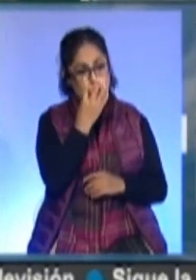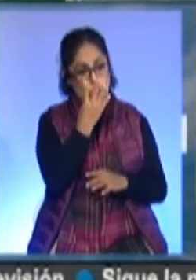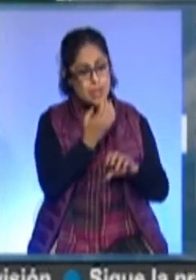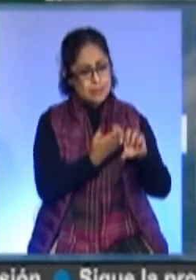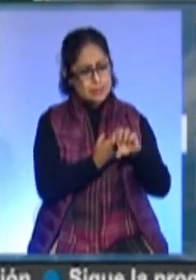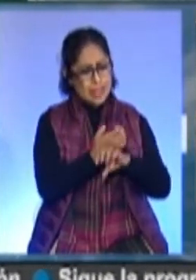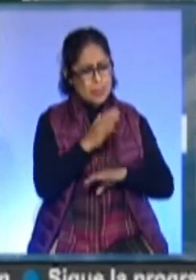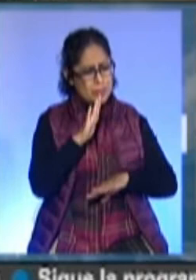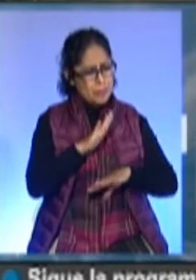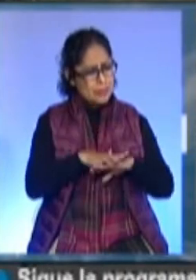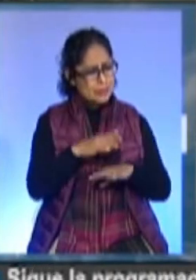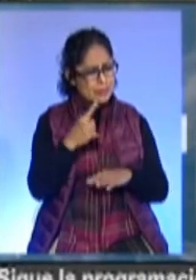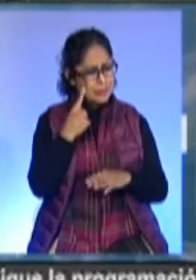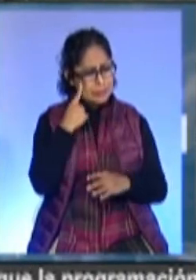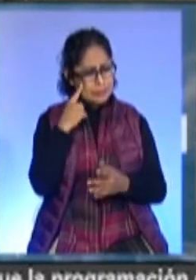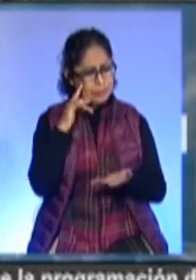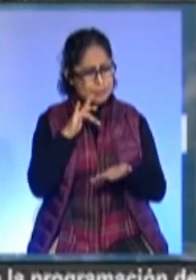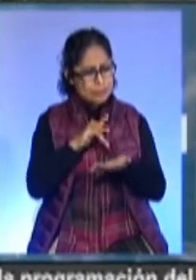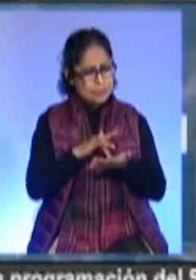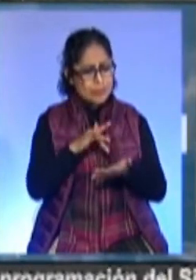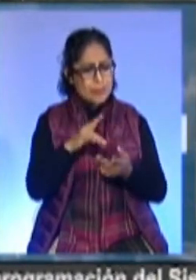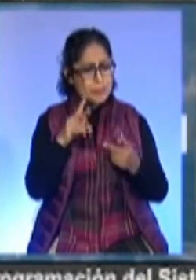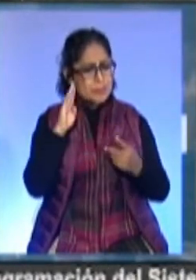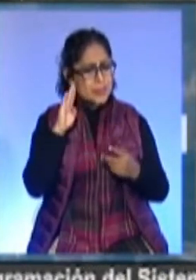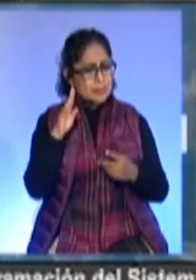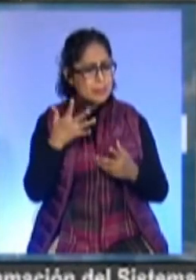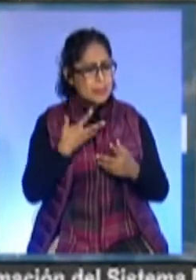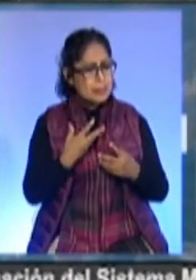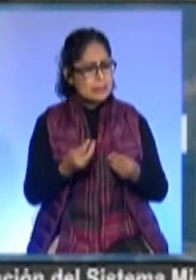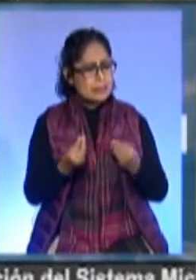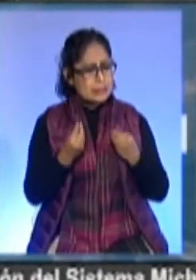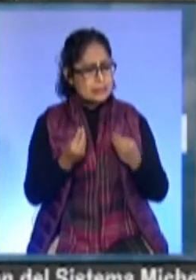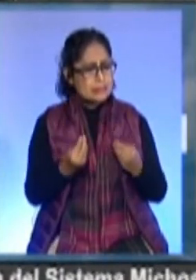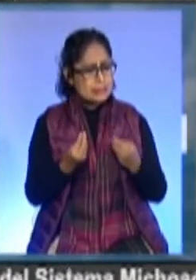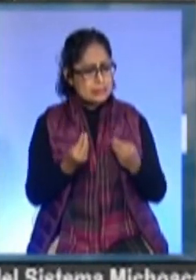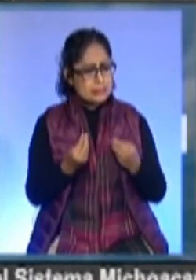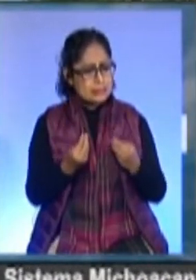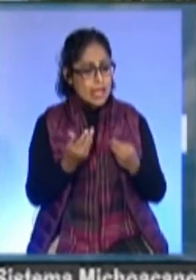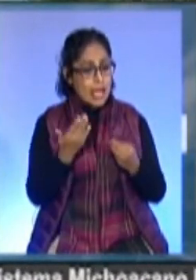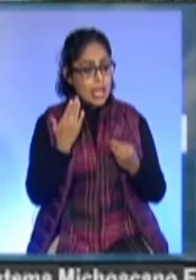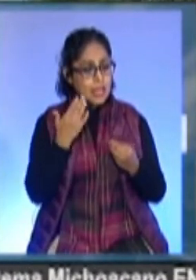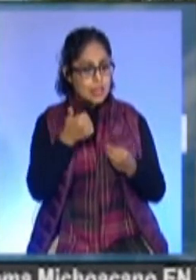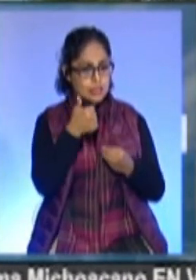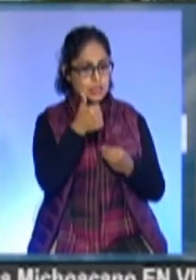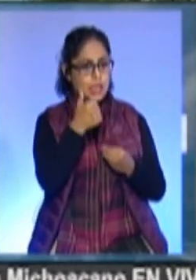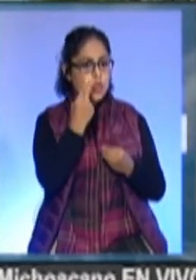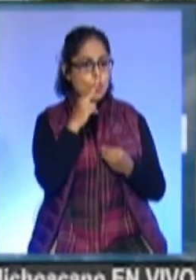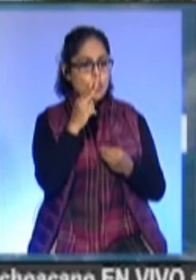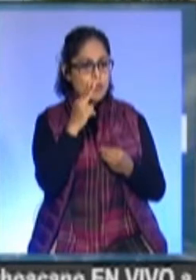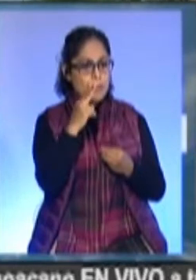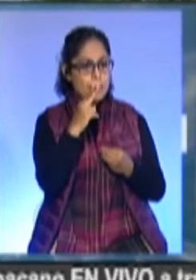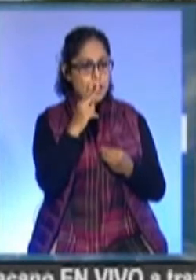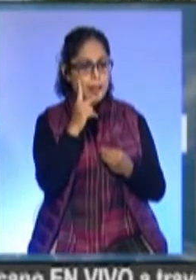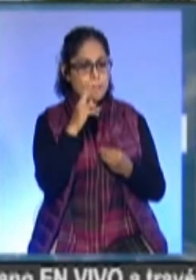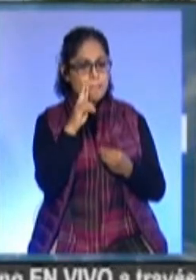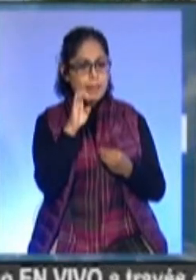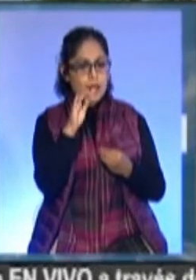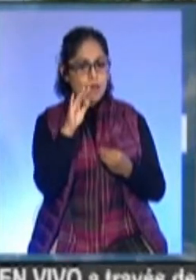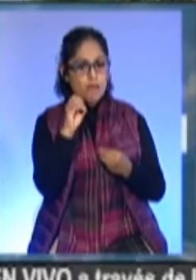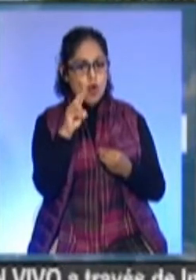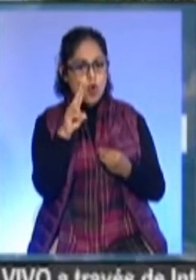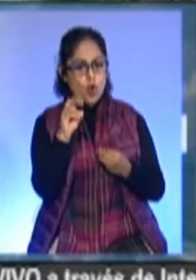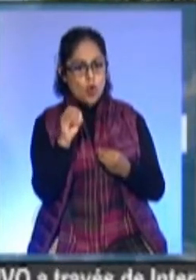más presencia de michoacanos. Tuvimos un preforo el día 6 de noviembre con una participación de